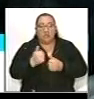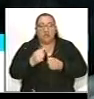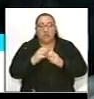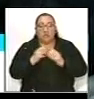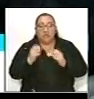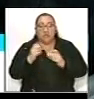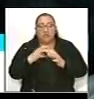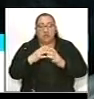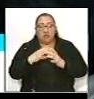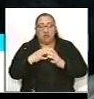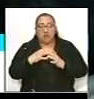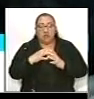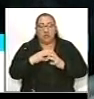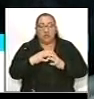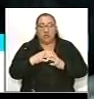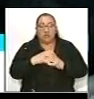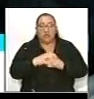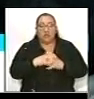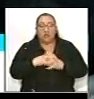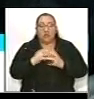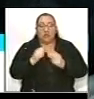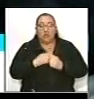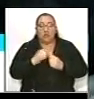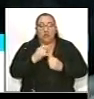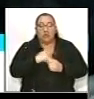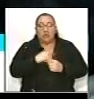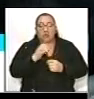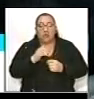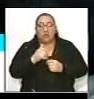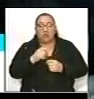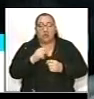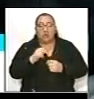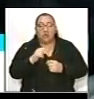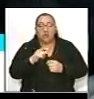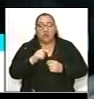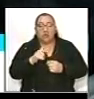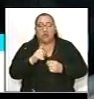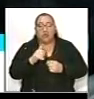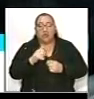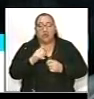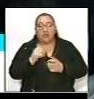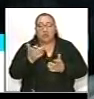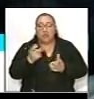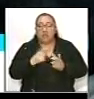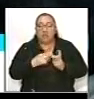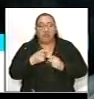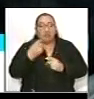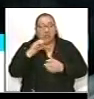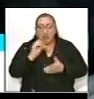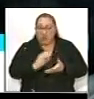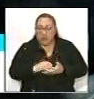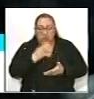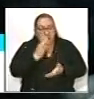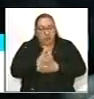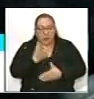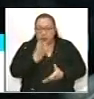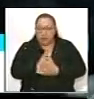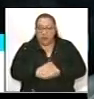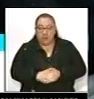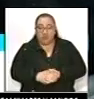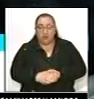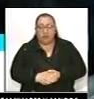de vacantes, como por ejemplo la Universidad La Cantuta. ¿Okay? Y por más que se ha insistido en que